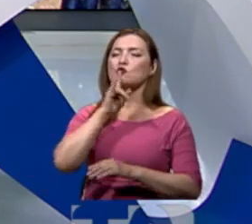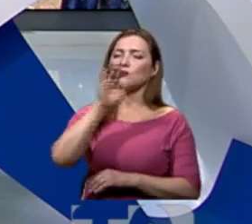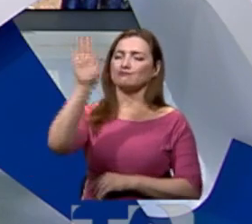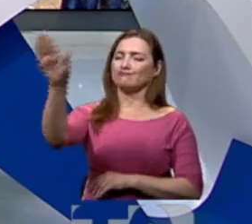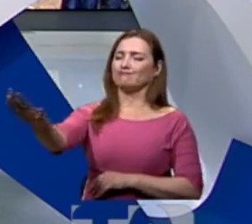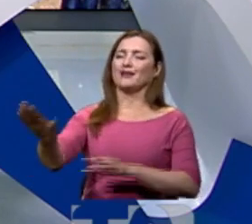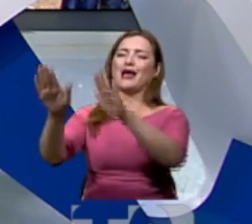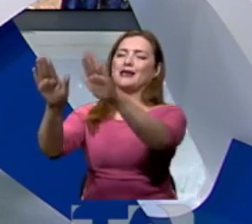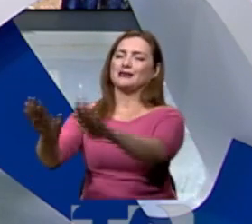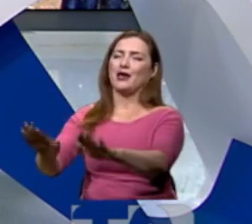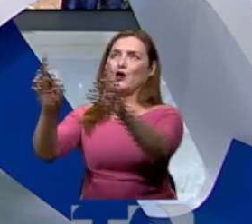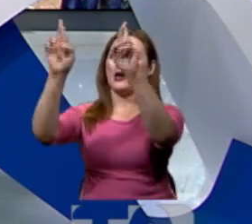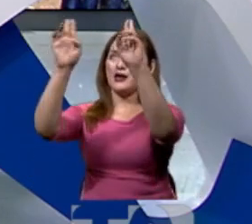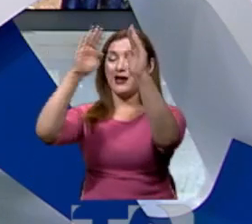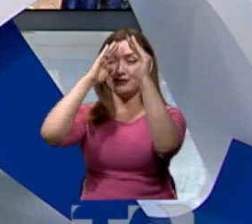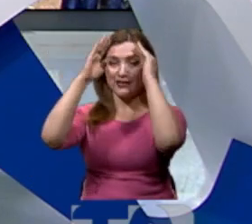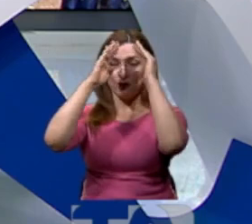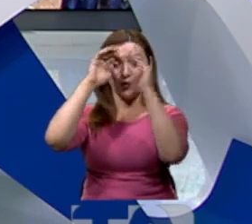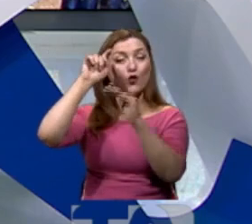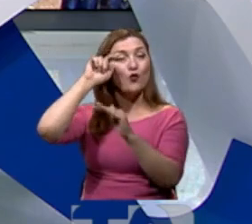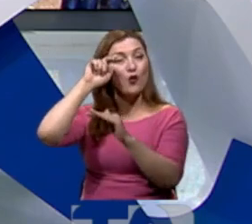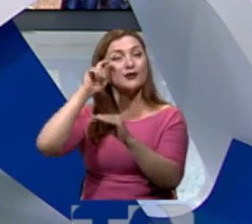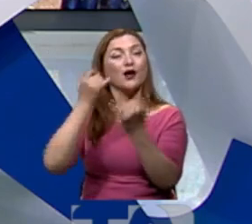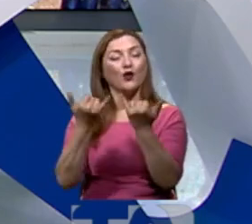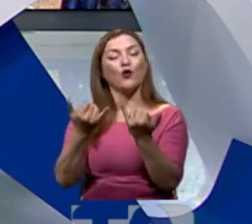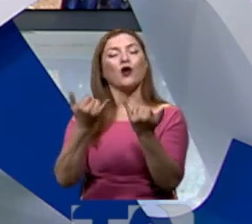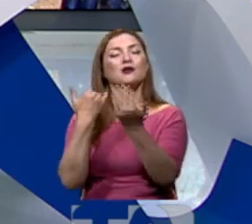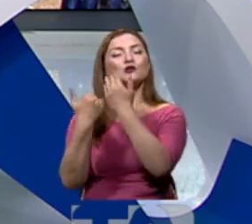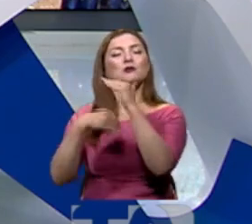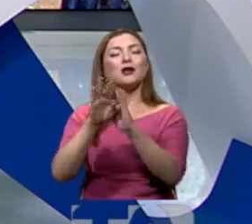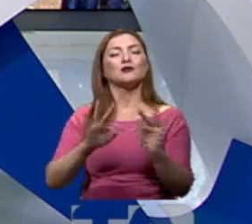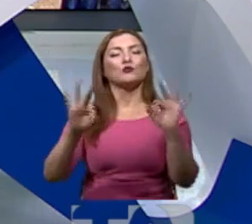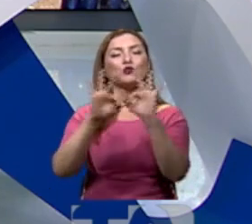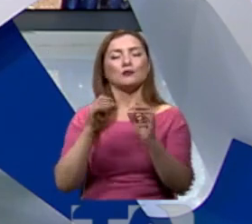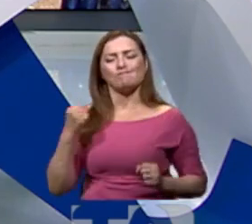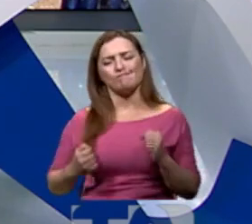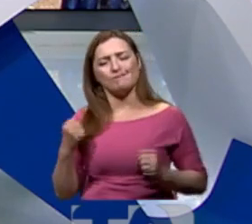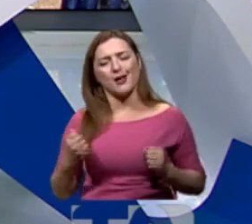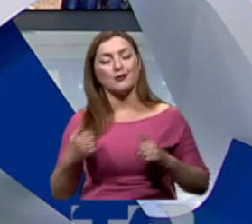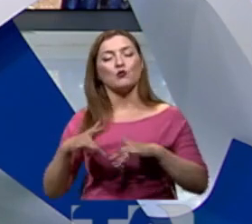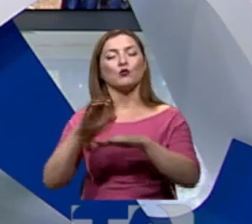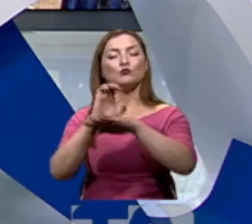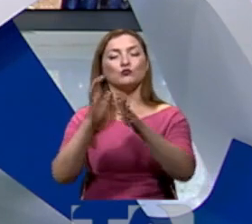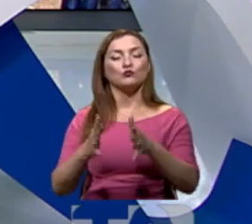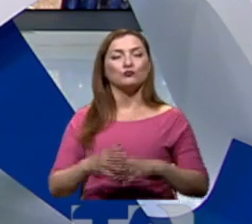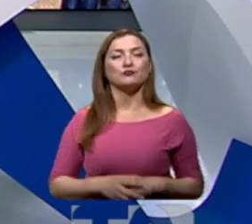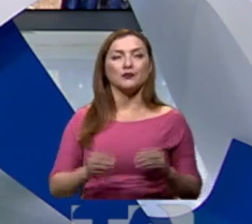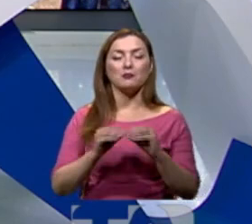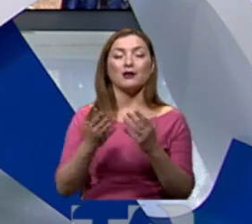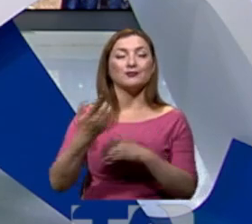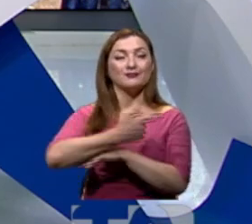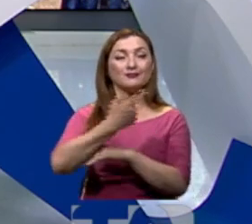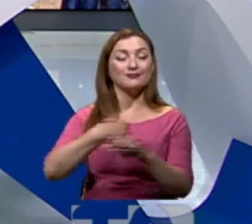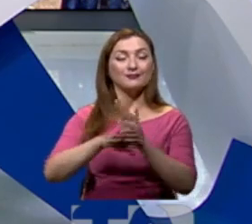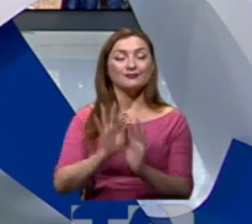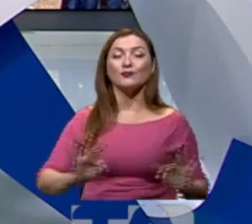nos recuerde también este momento histórico, ¿no?, para el atletismo ecuatoriano. Así es. ¿Y qué más, Steffi? Tú tienes un día